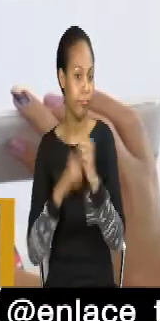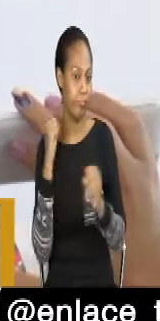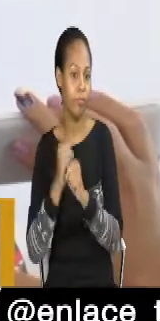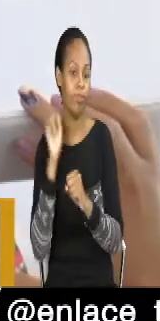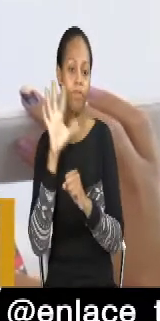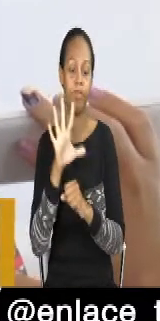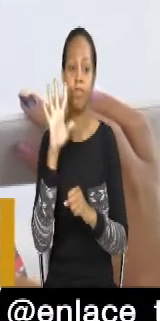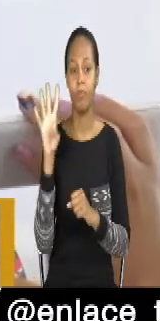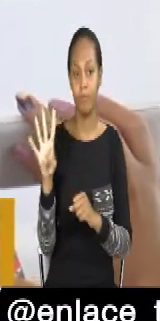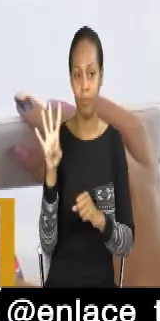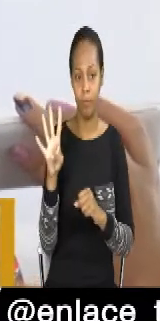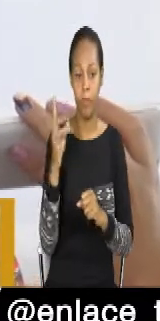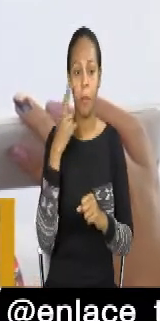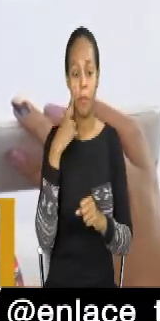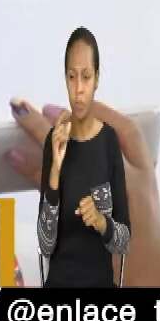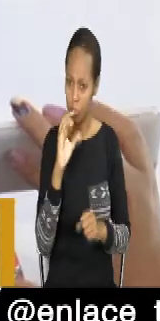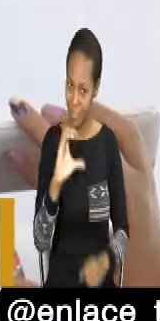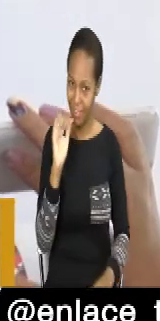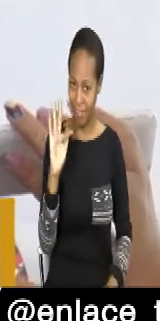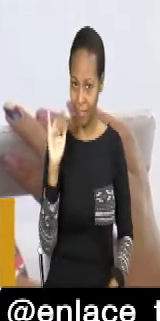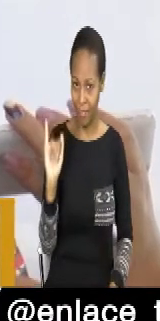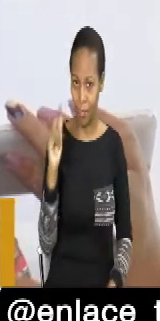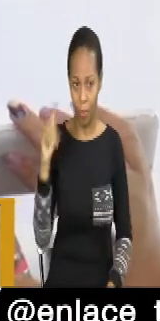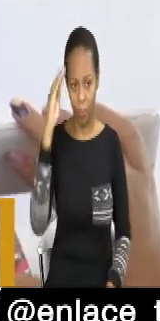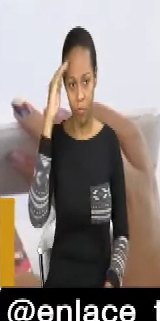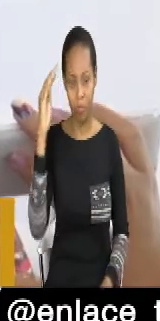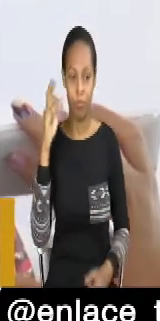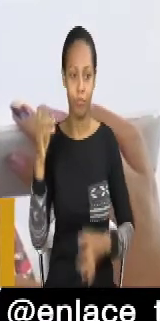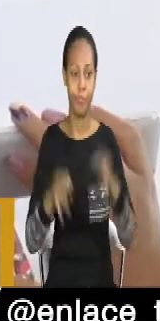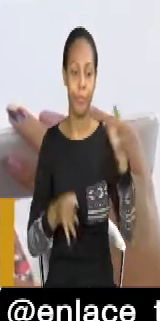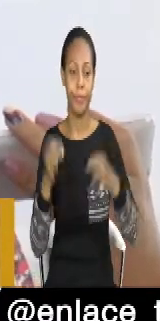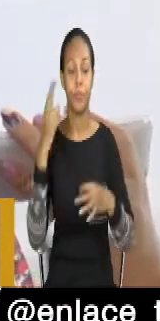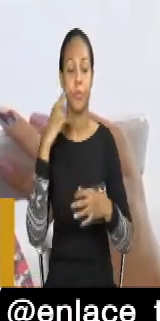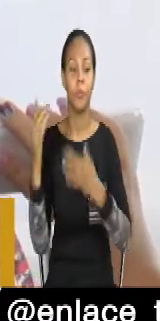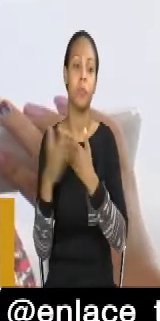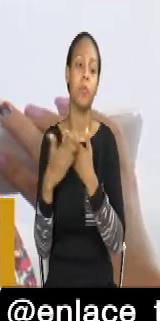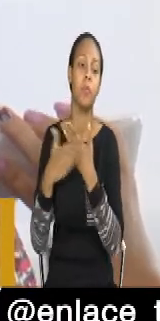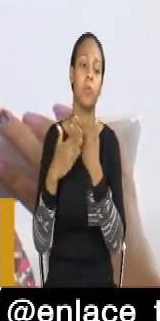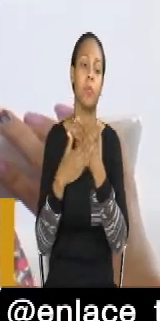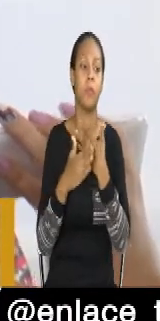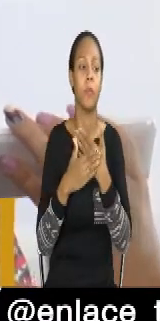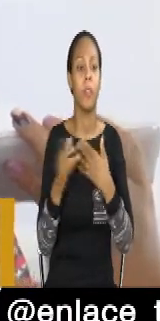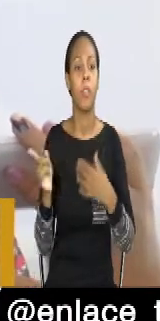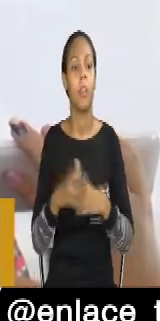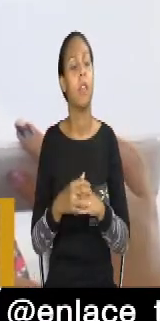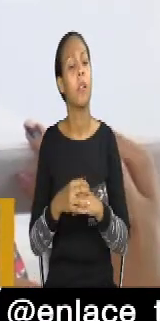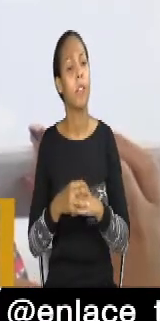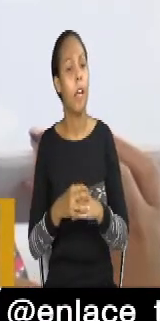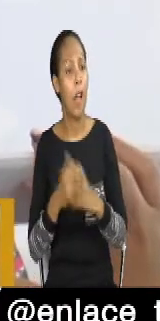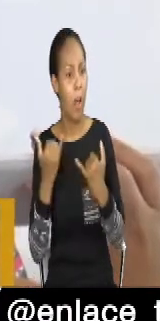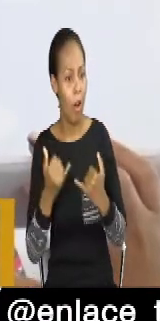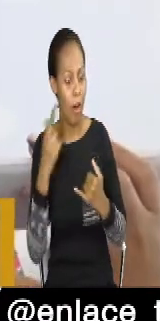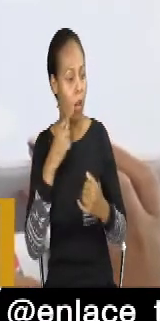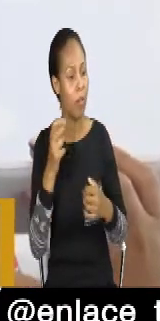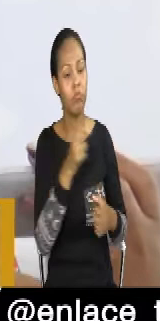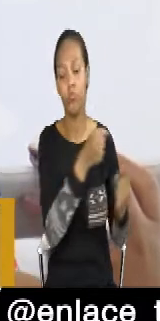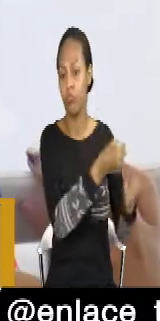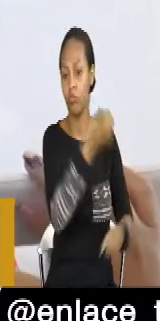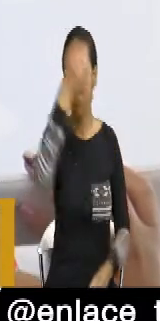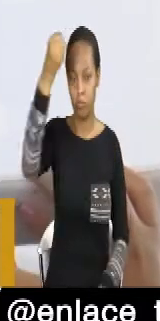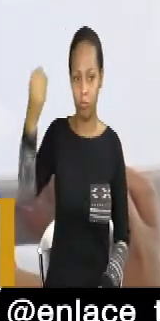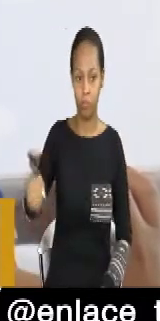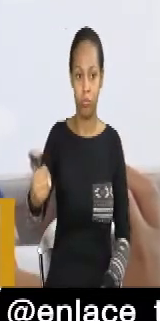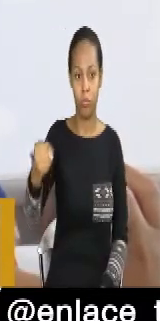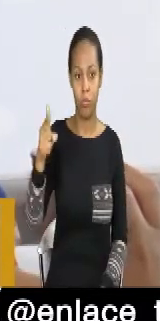por el CTI de Policía Judicial, va a ser en este momento llevado a audiencias de control